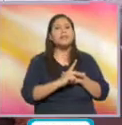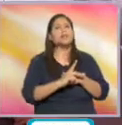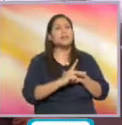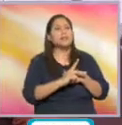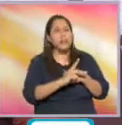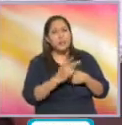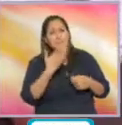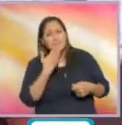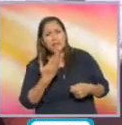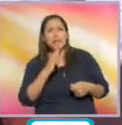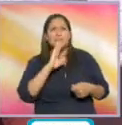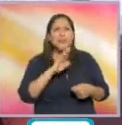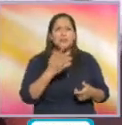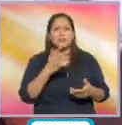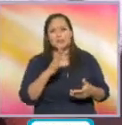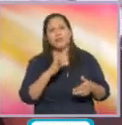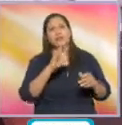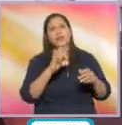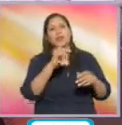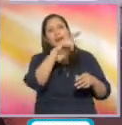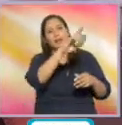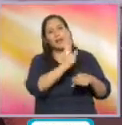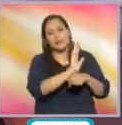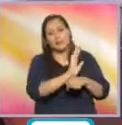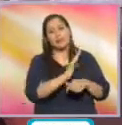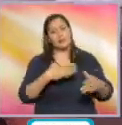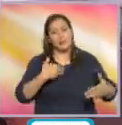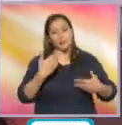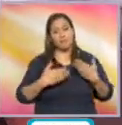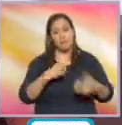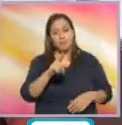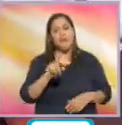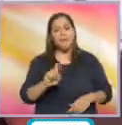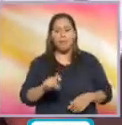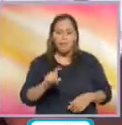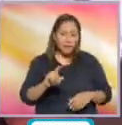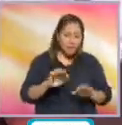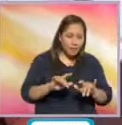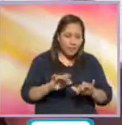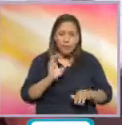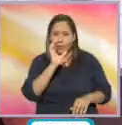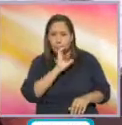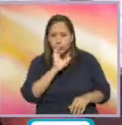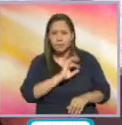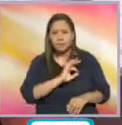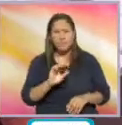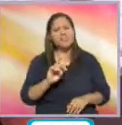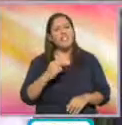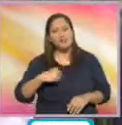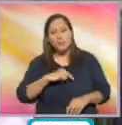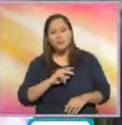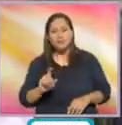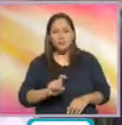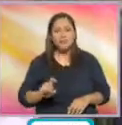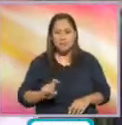también, Nuestro ¿no? En los séptimo creativos. arte. Está divertido, está Qué padre. maravilla, qué A orgullo. picarle, a Vamos a navegar. entrar. ¿no? Está Vámonos buenísimo. a picarle y